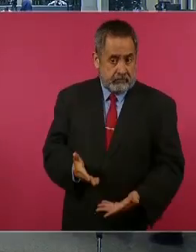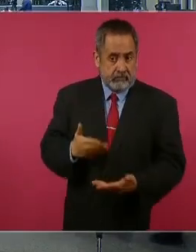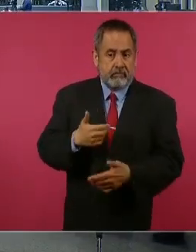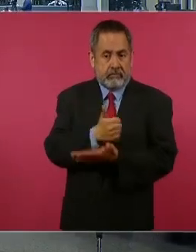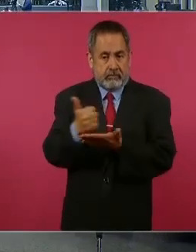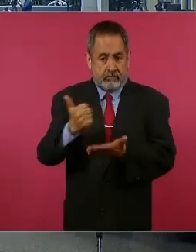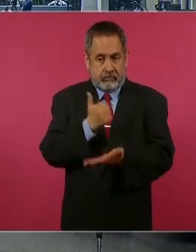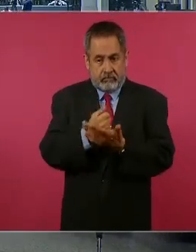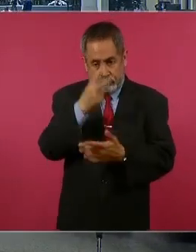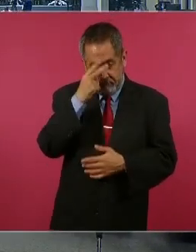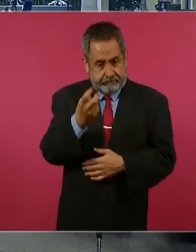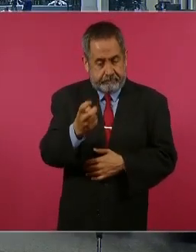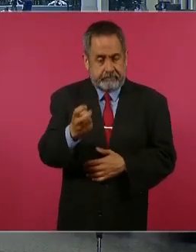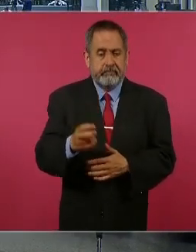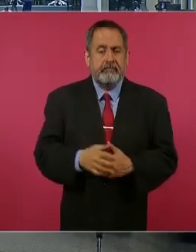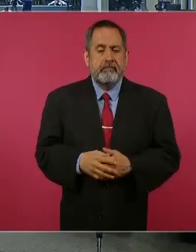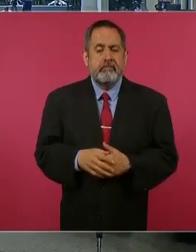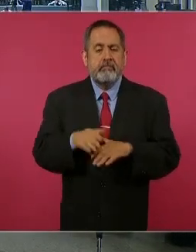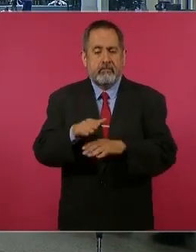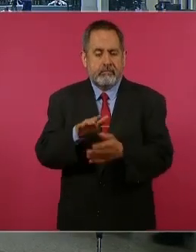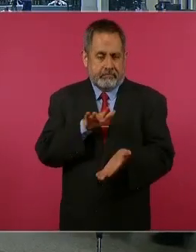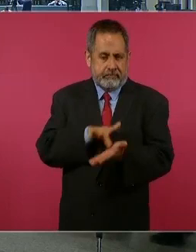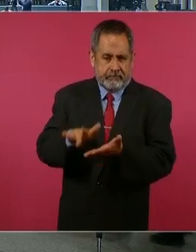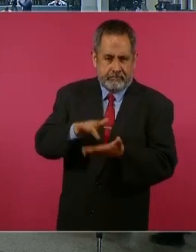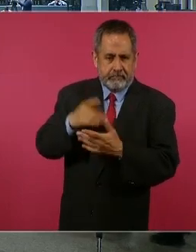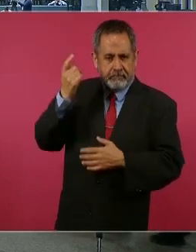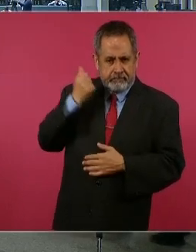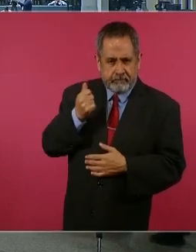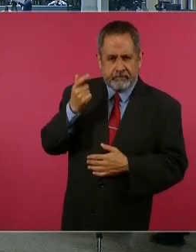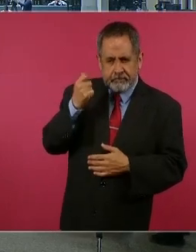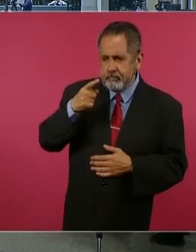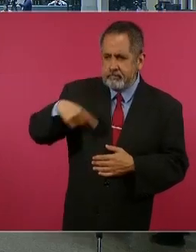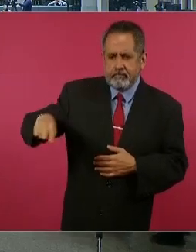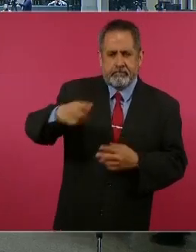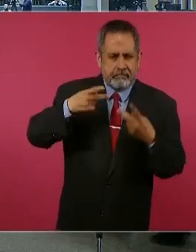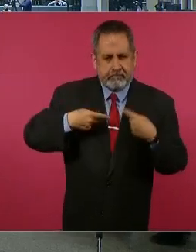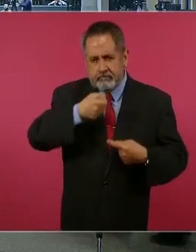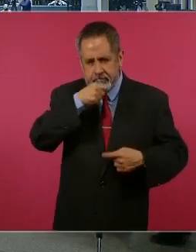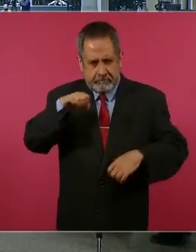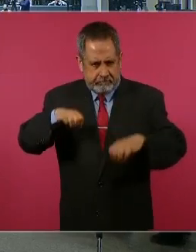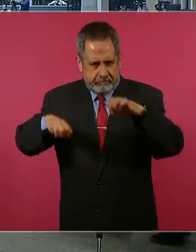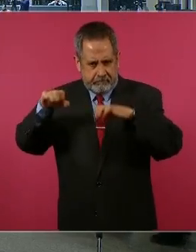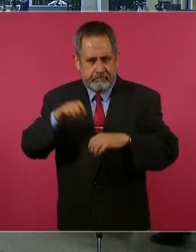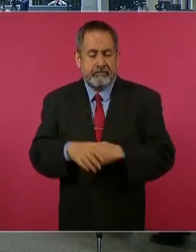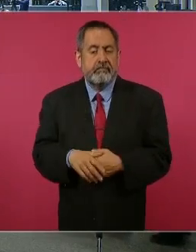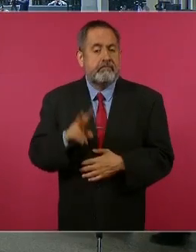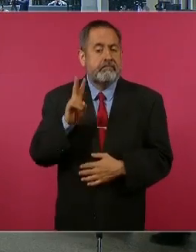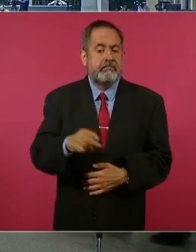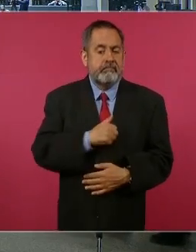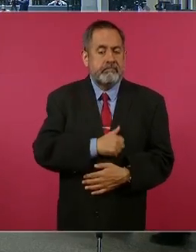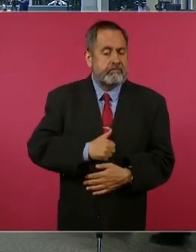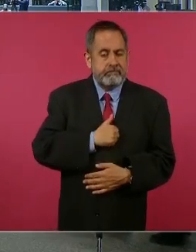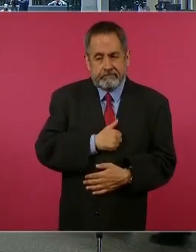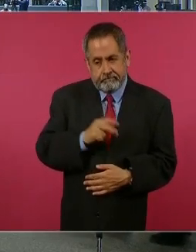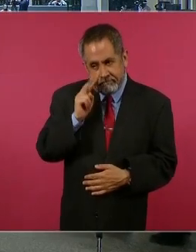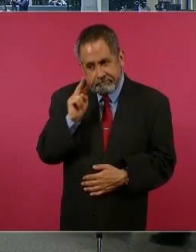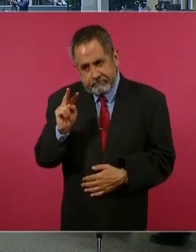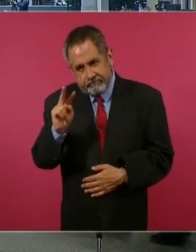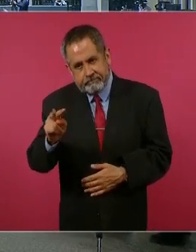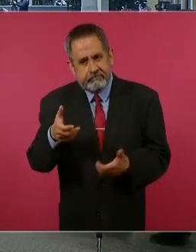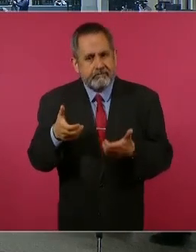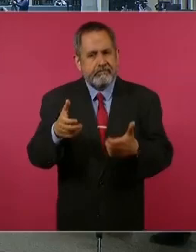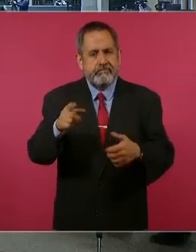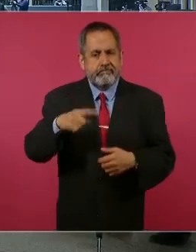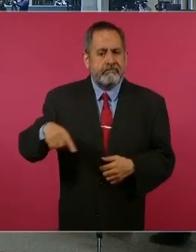de México precisamente hablando de los apoyos del bienestar y para la gente de la tercera edad desafortunadamente he visto mucha gente de las